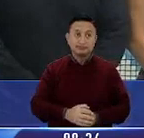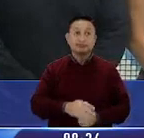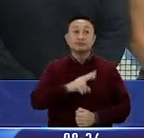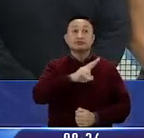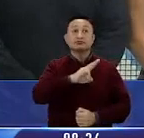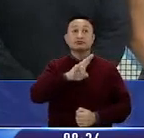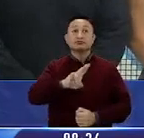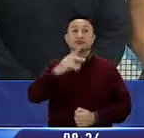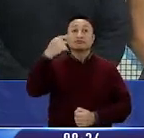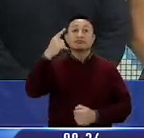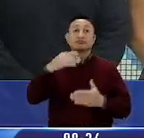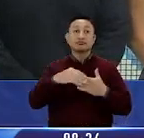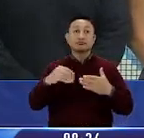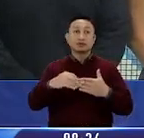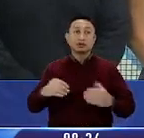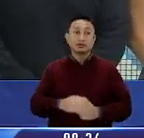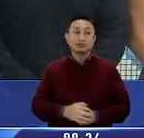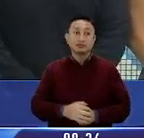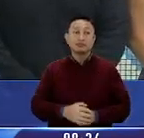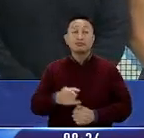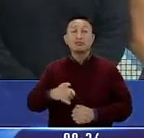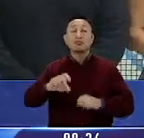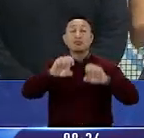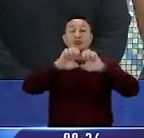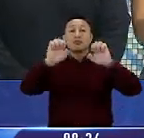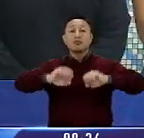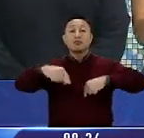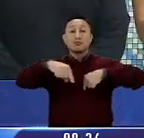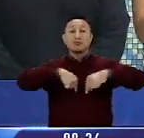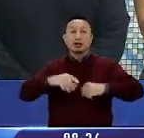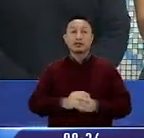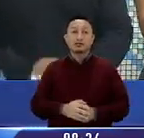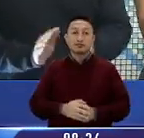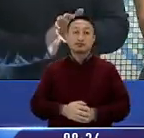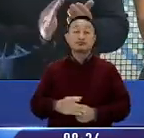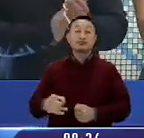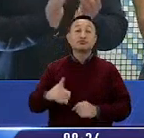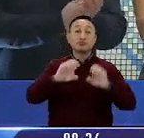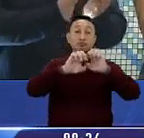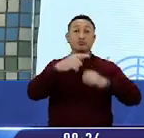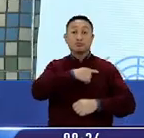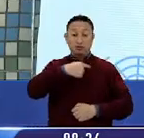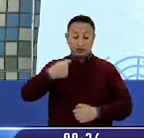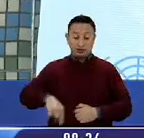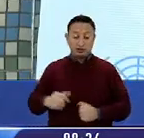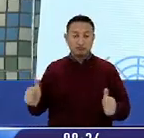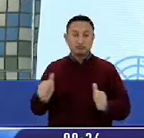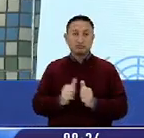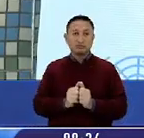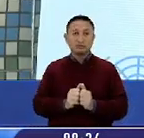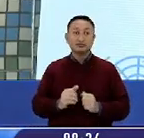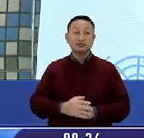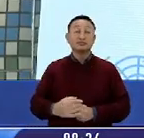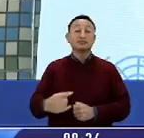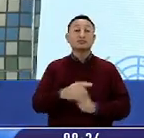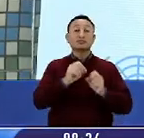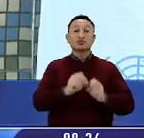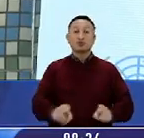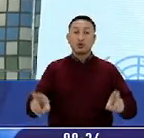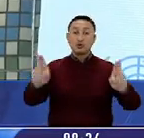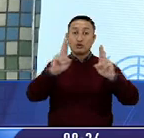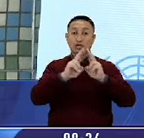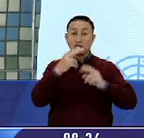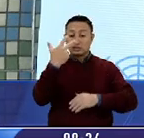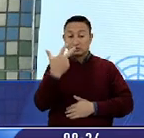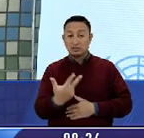27 millones de dólares entre la empresa de pasajeros con el consorcio Yutong de China, con el acompañamiento de la Oficina de Naciones Unidas de